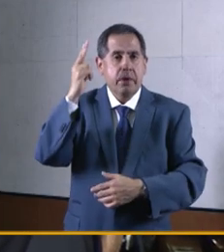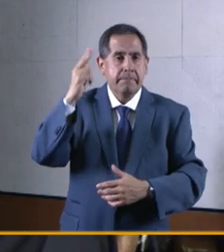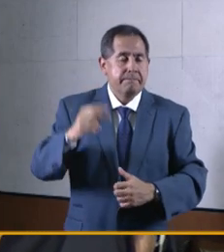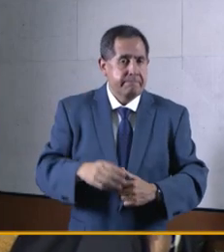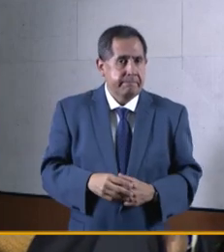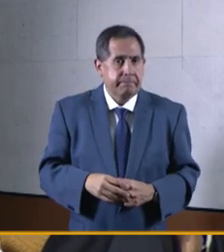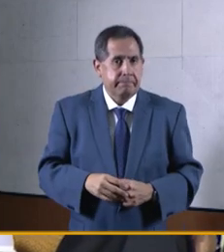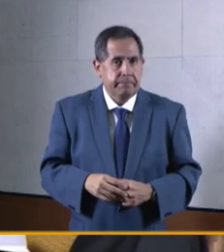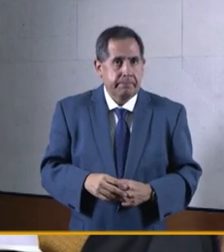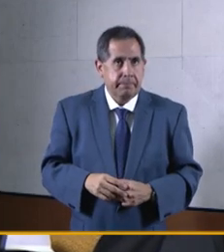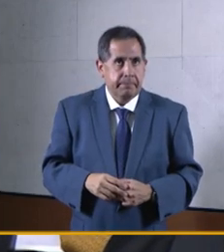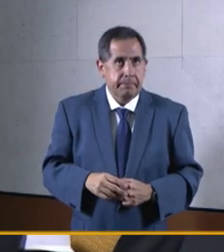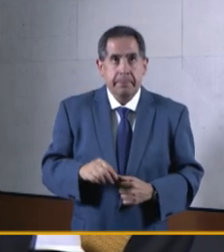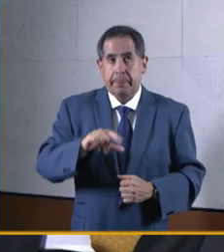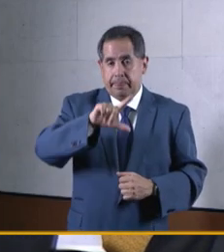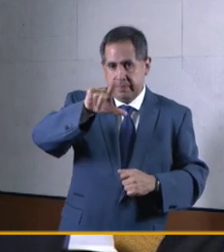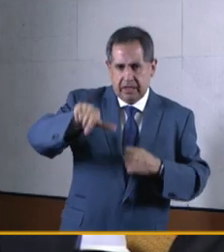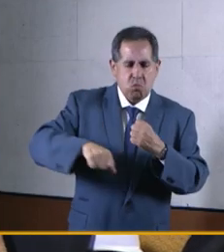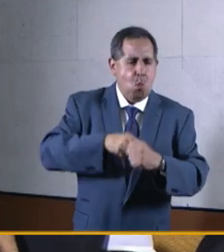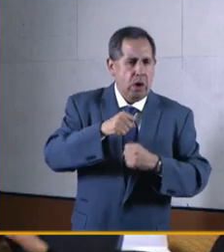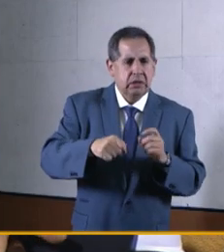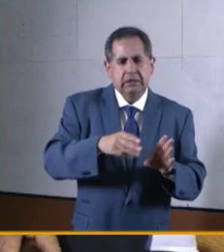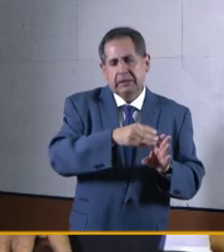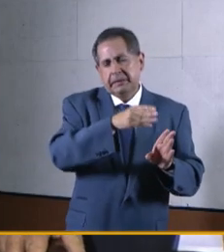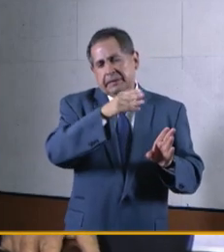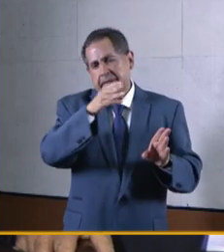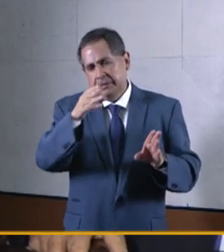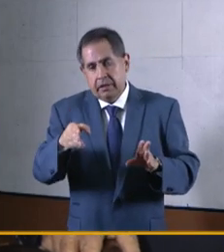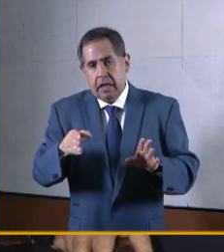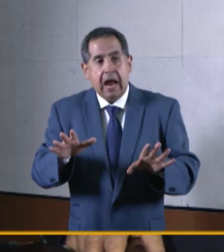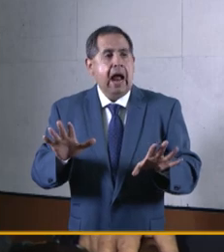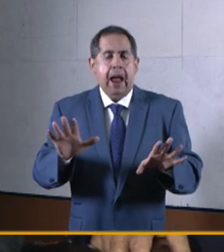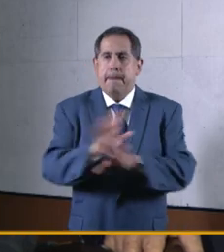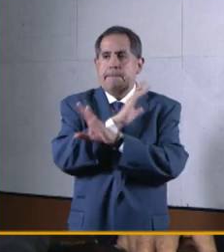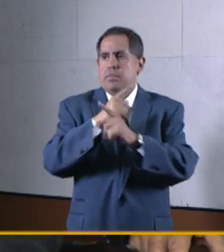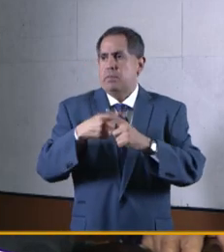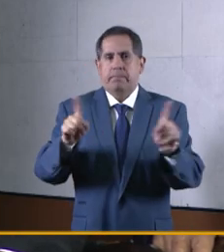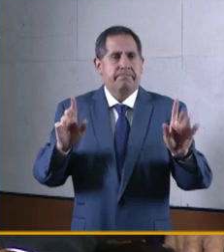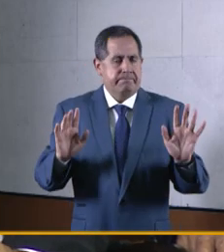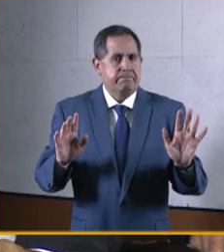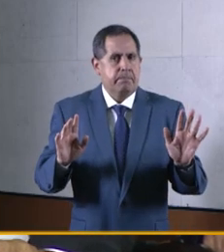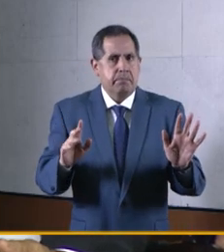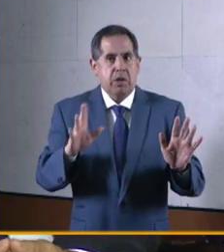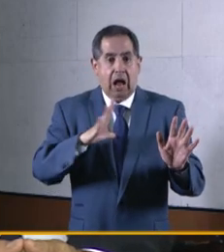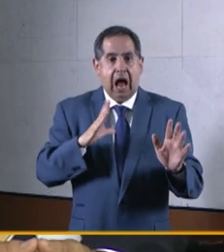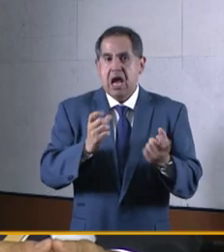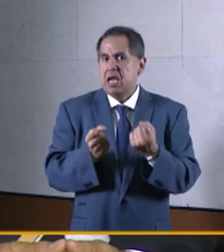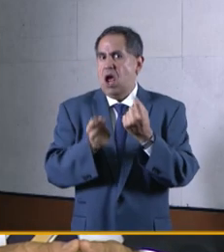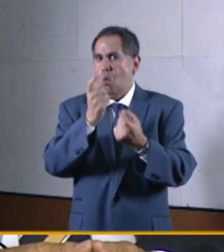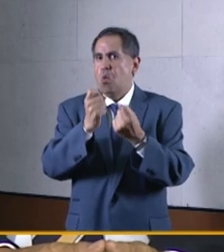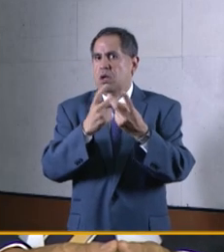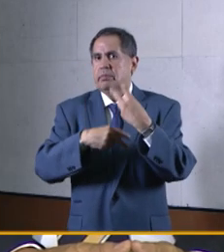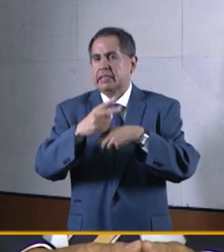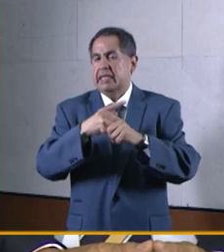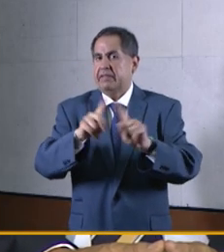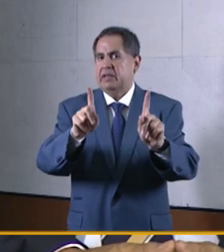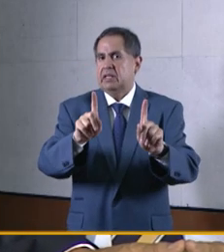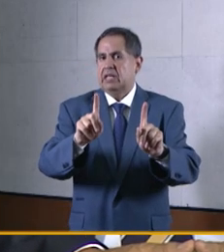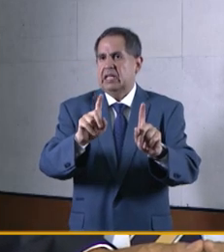pasó el tiempo ya han variado las circunstancias pero otras se hallan en vela